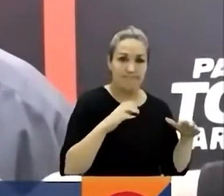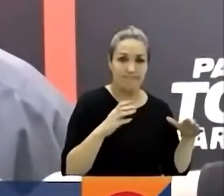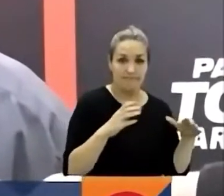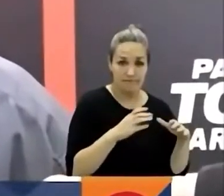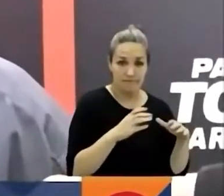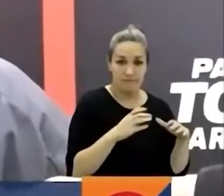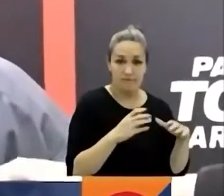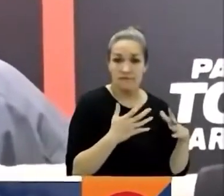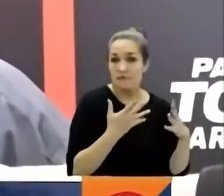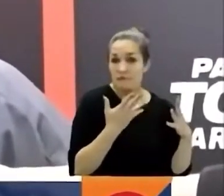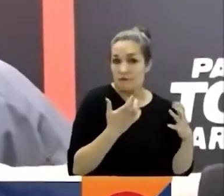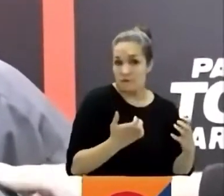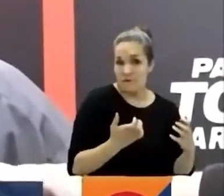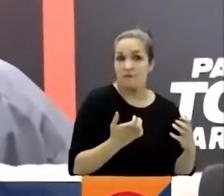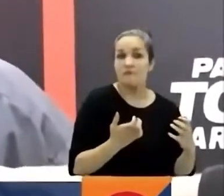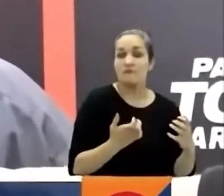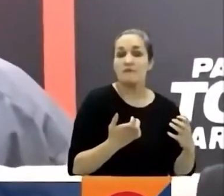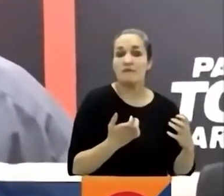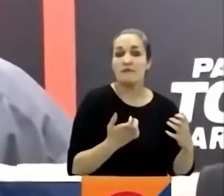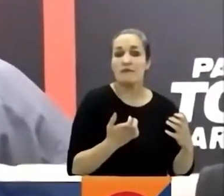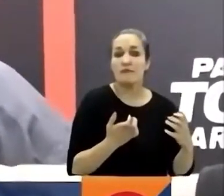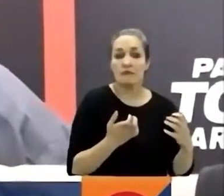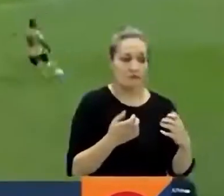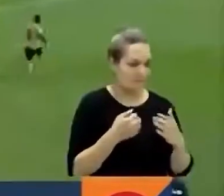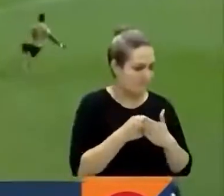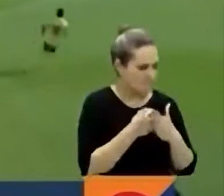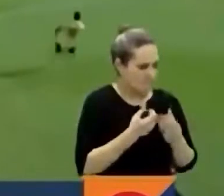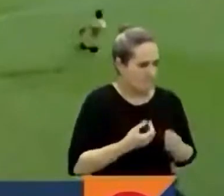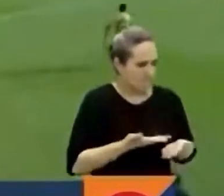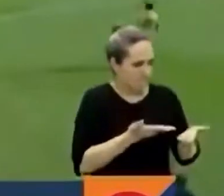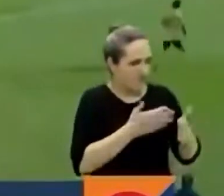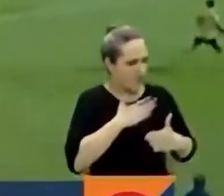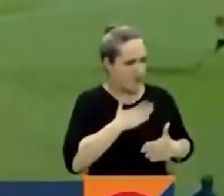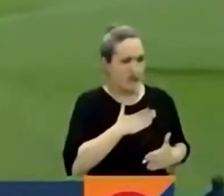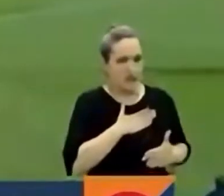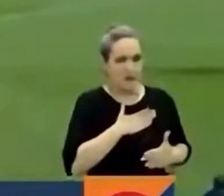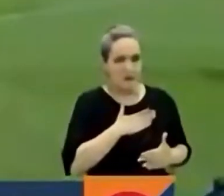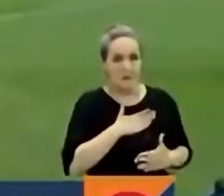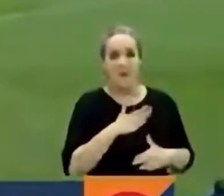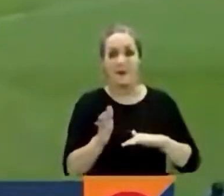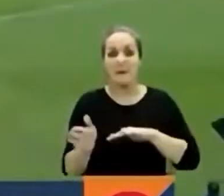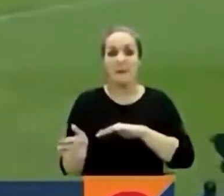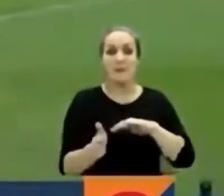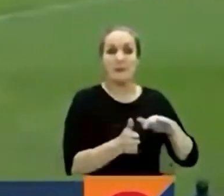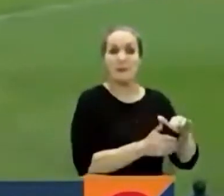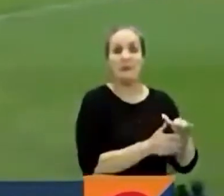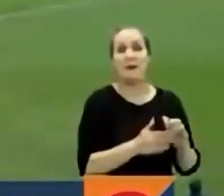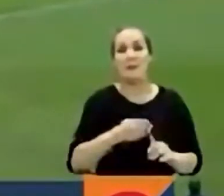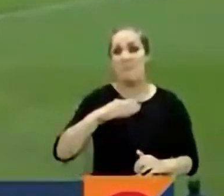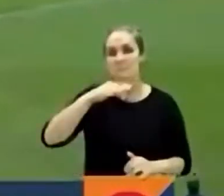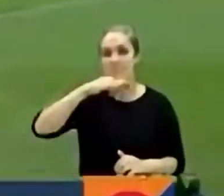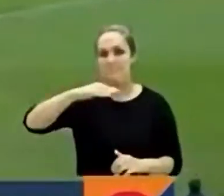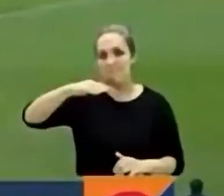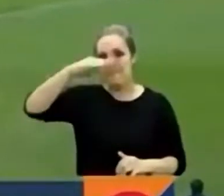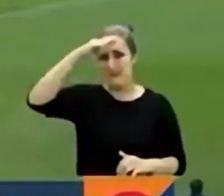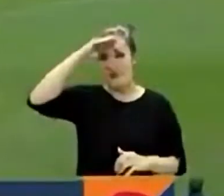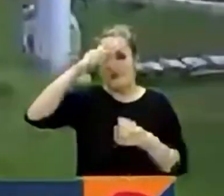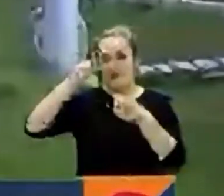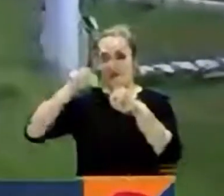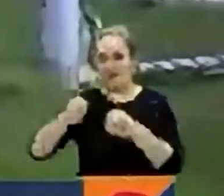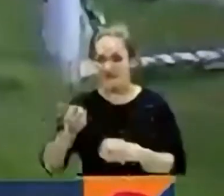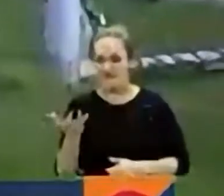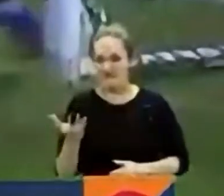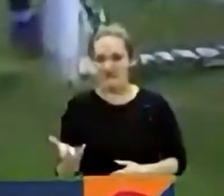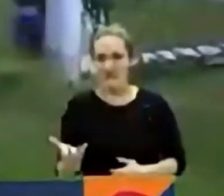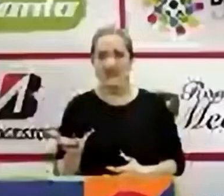y tratando de darle tranquilidad. El Atanasio Girardot se vestirá de rojo para que el poderoso necesitado vuelva a